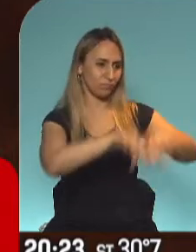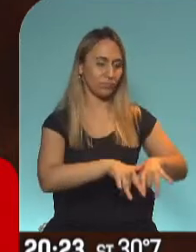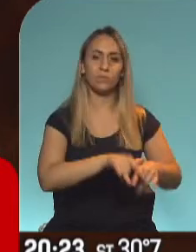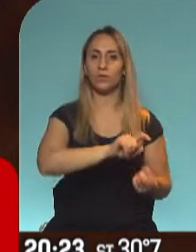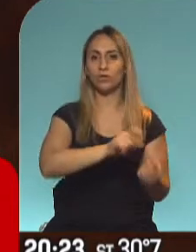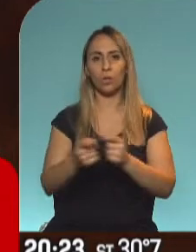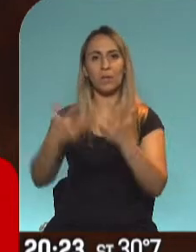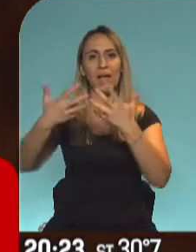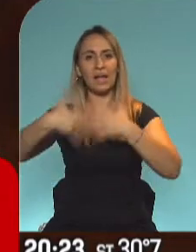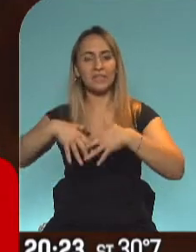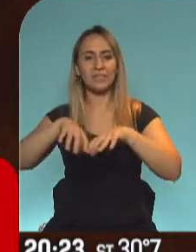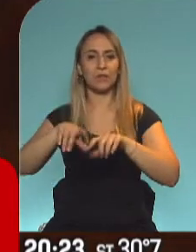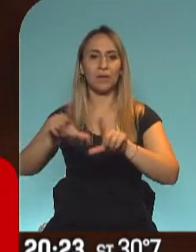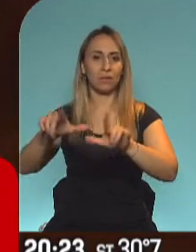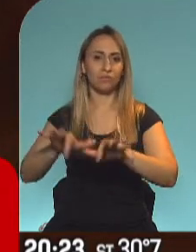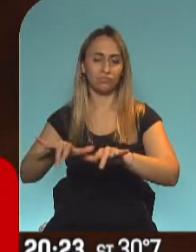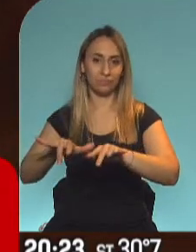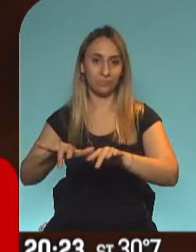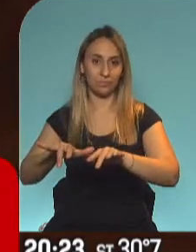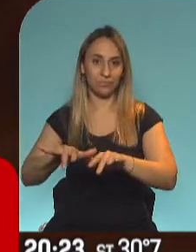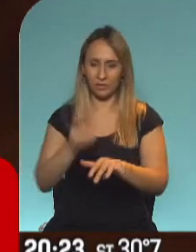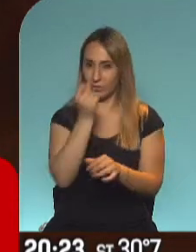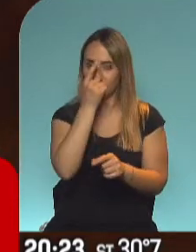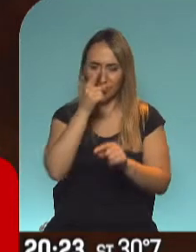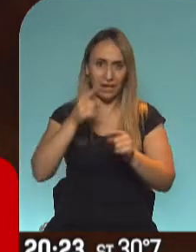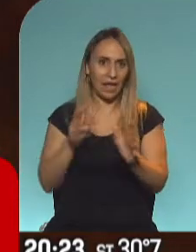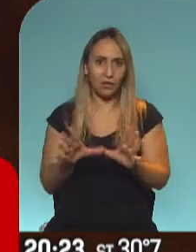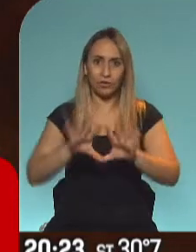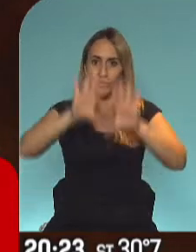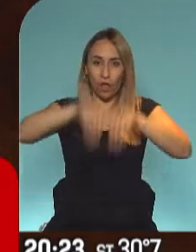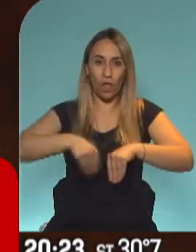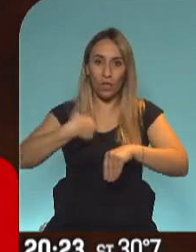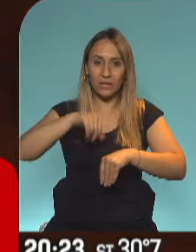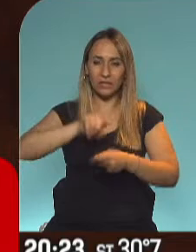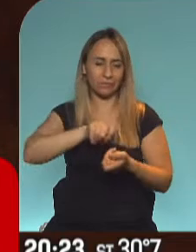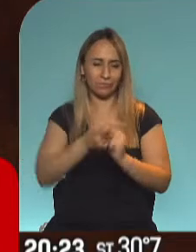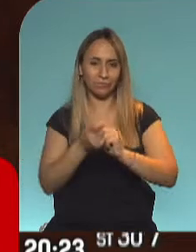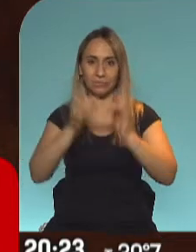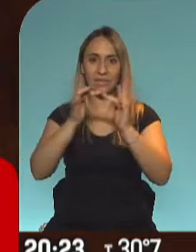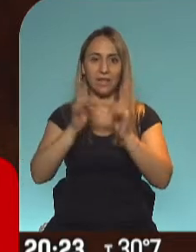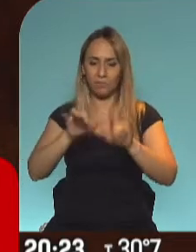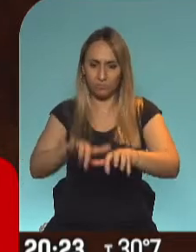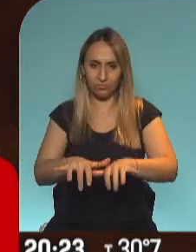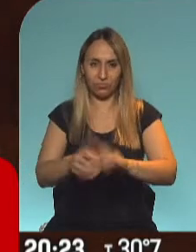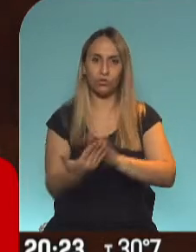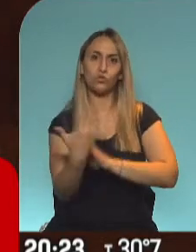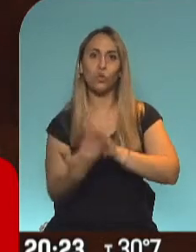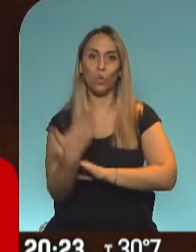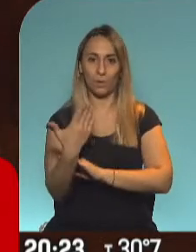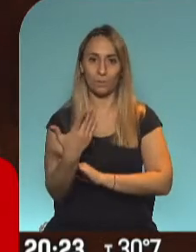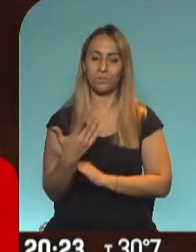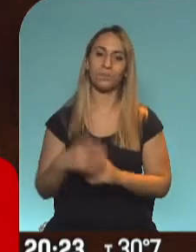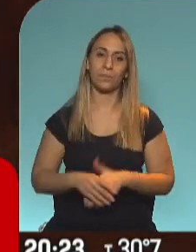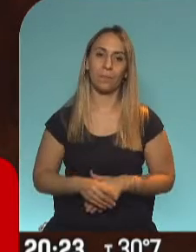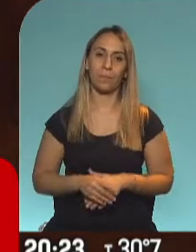el periodo, pero ya lo estamos haciendo con toda velocidad. Y por supuesto todos los programas del ministerio, es decir, no es solo volver a la